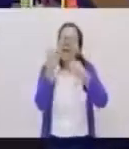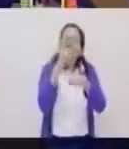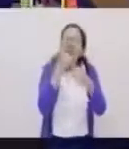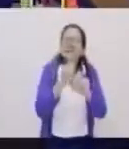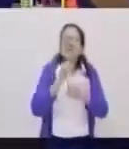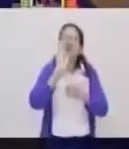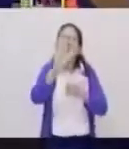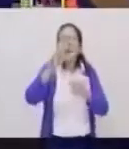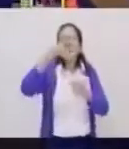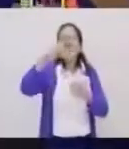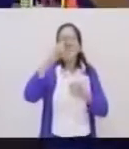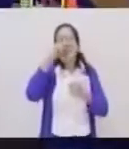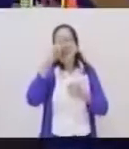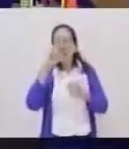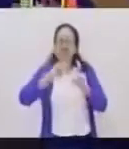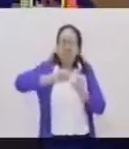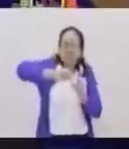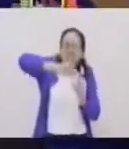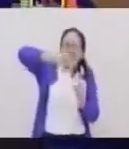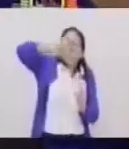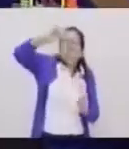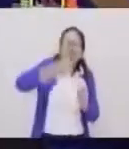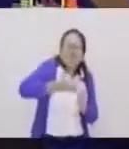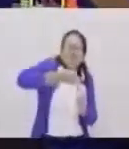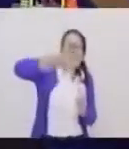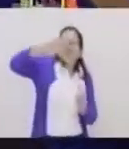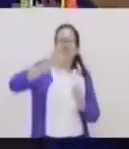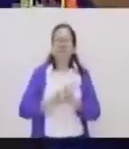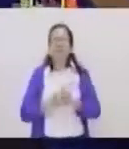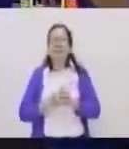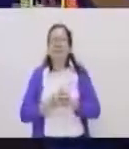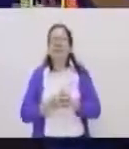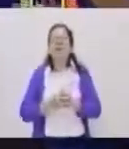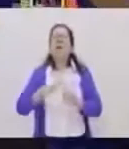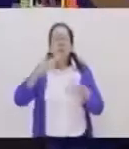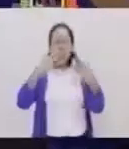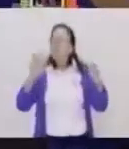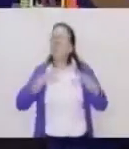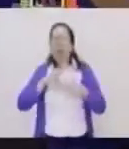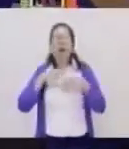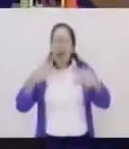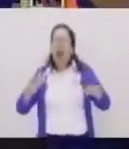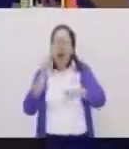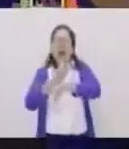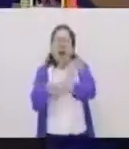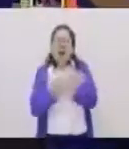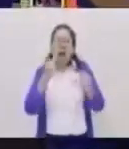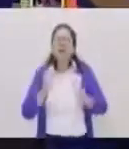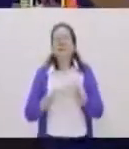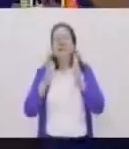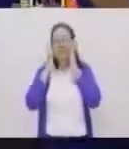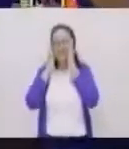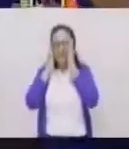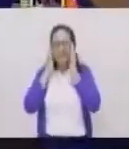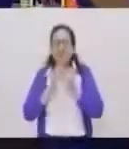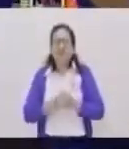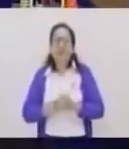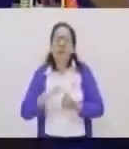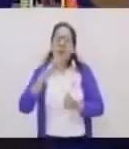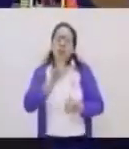poder elaborar tu metro. Acá, yo ya traigo el metro elaborado y